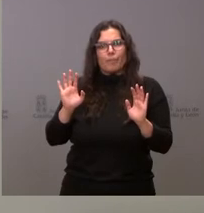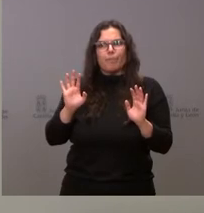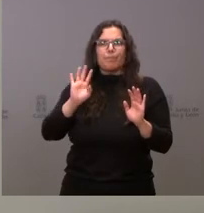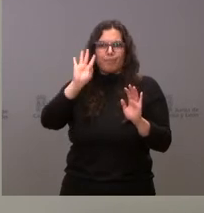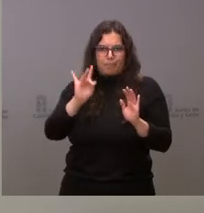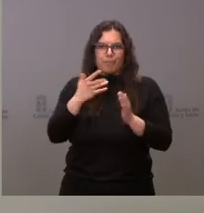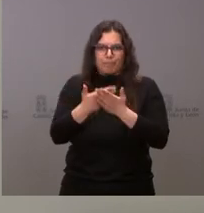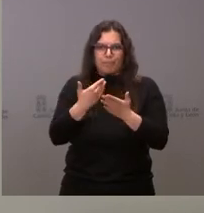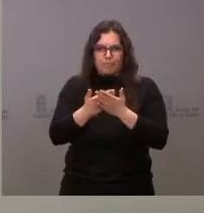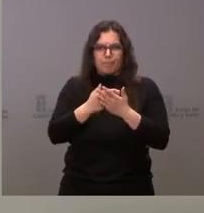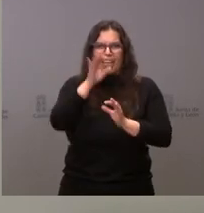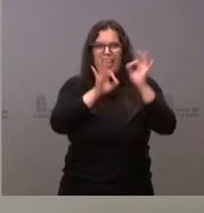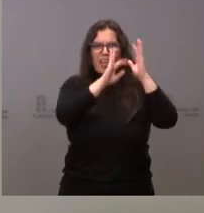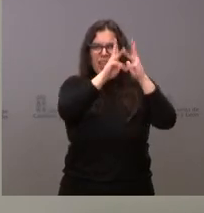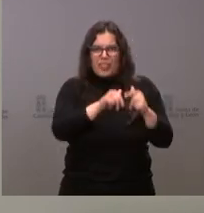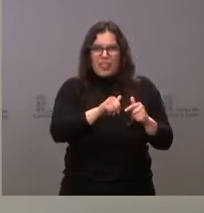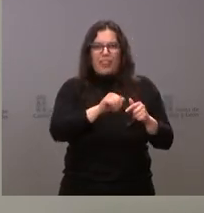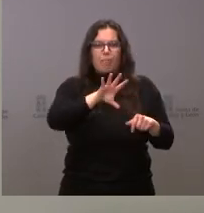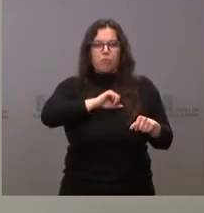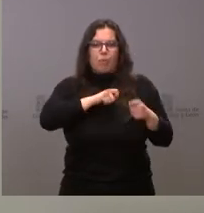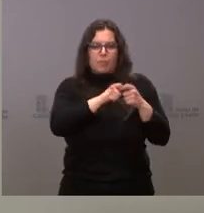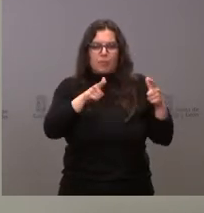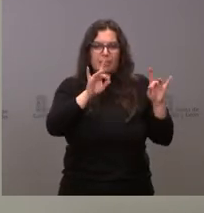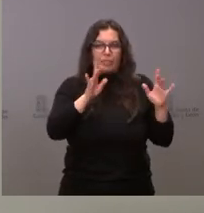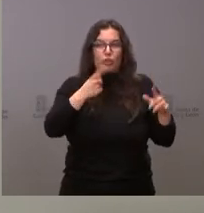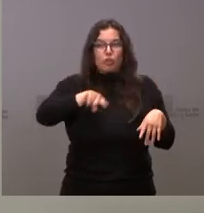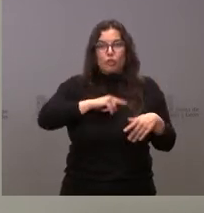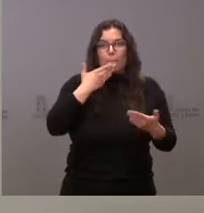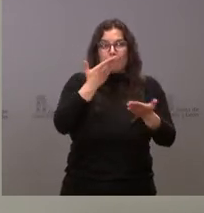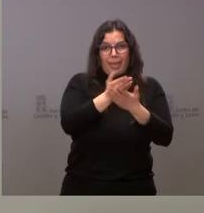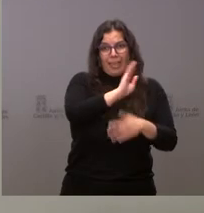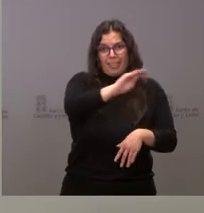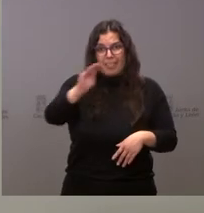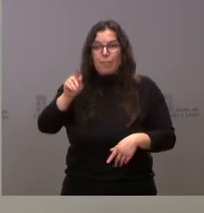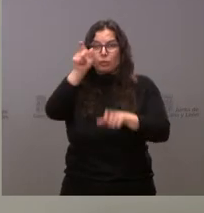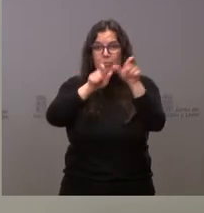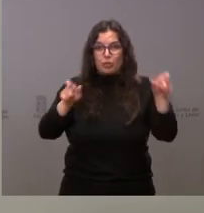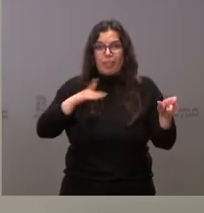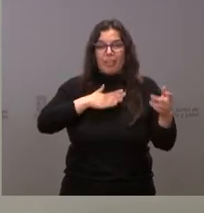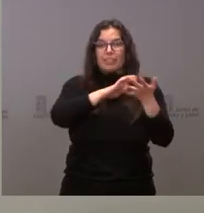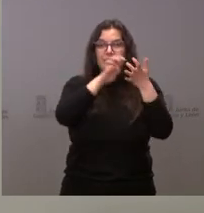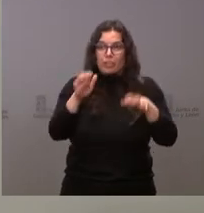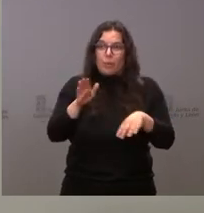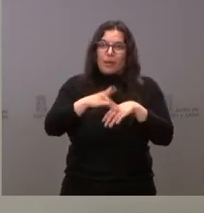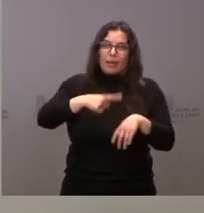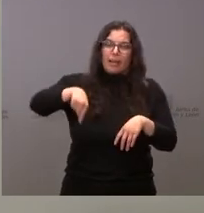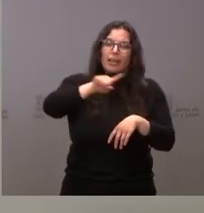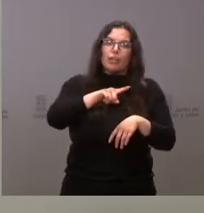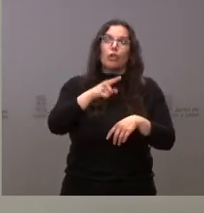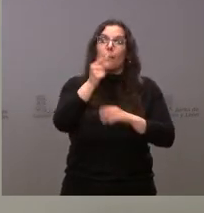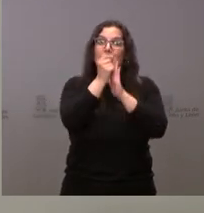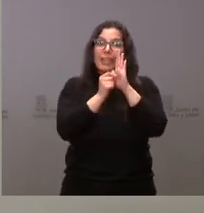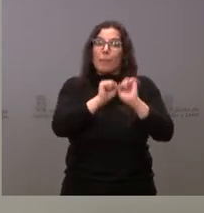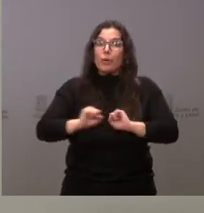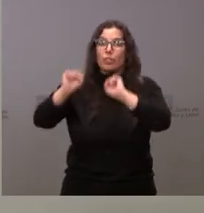ese incremento en la incidencia y por tanto sí que seguimos haciendo un llamamiento a las personas de castilla y león' para mantener las medidas de